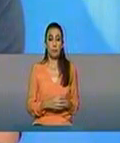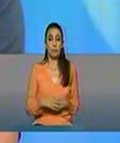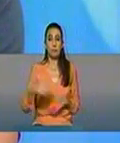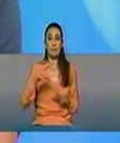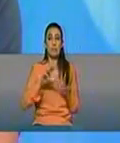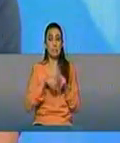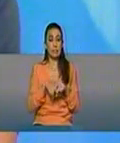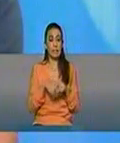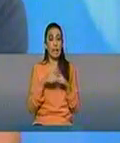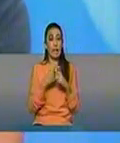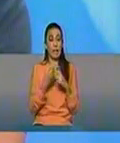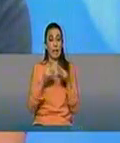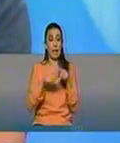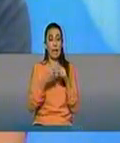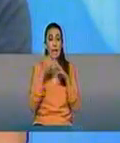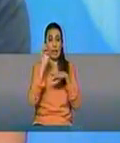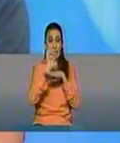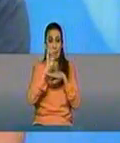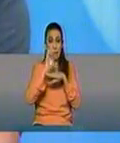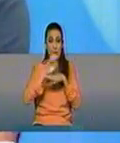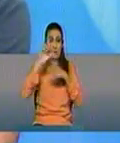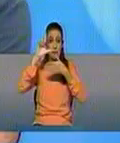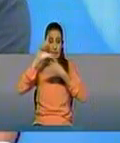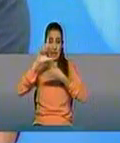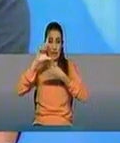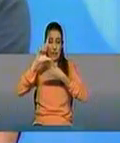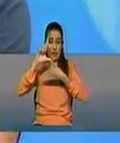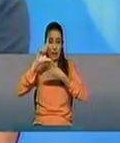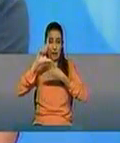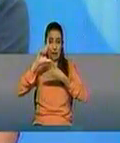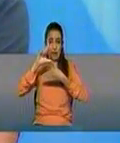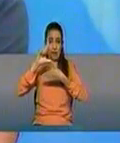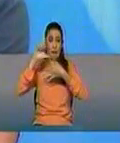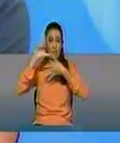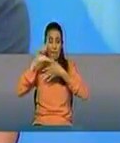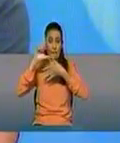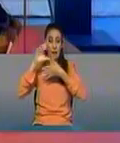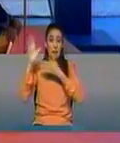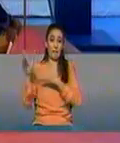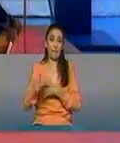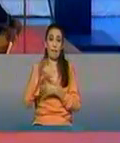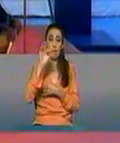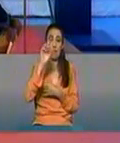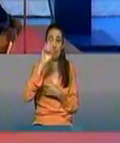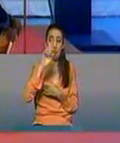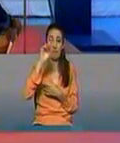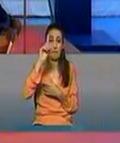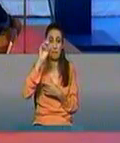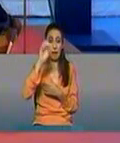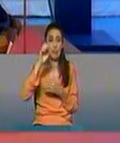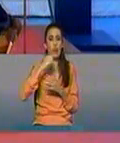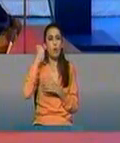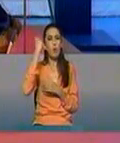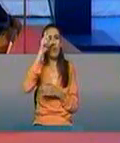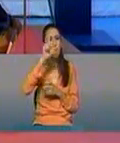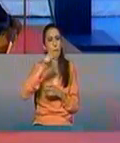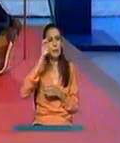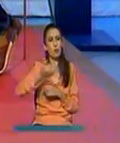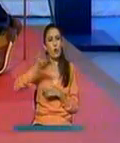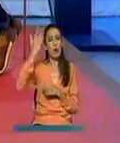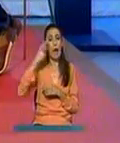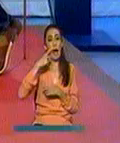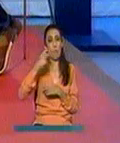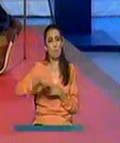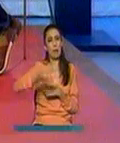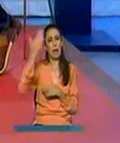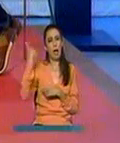a hacer la primera cerveza de Latinoamérica con Fray Jodocorrique. Así es. Y ahora es un lugar histórico en Latinoamérica, que es, me parece que ya es